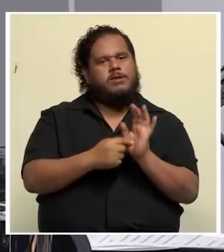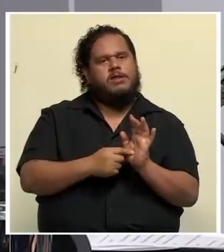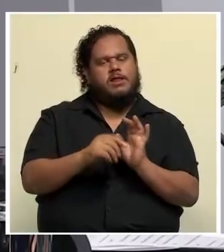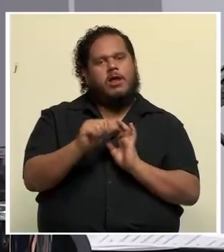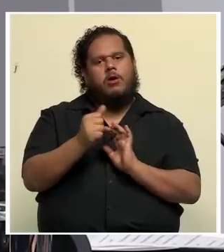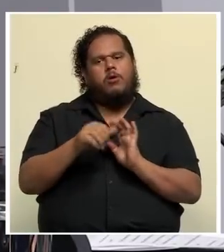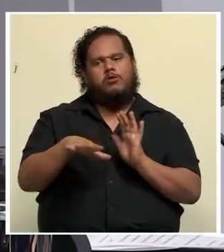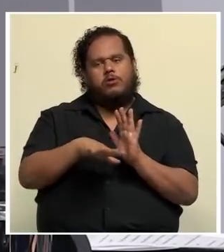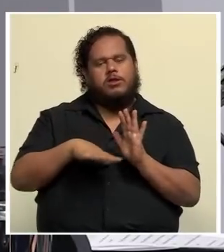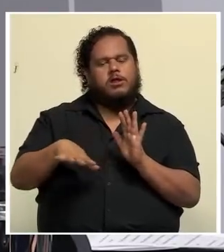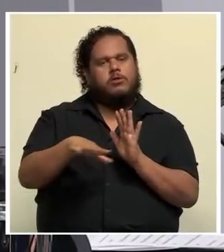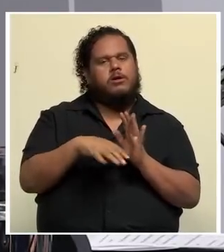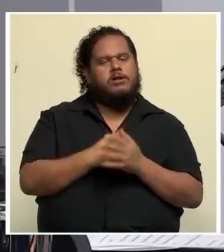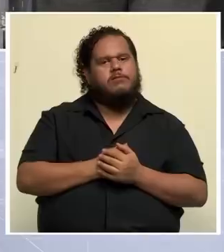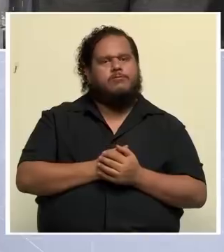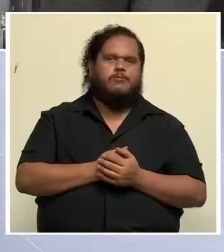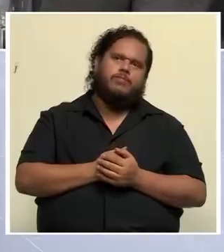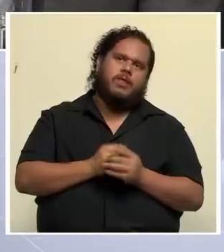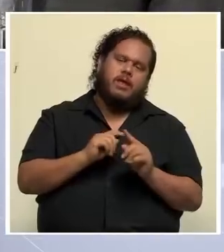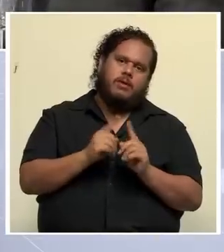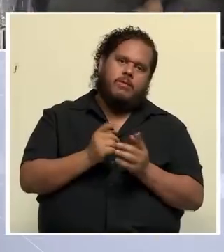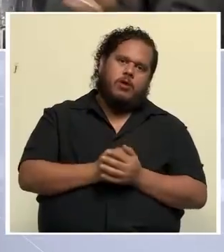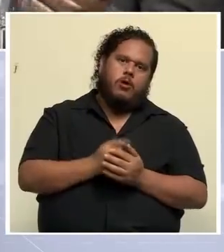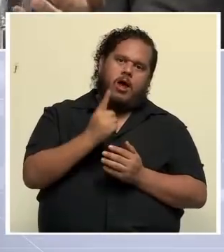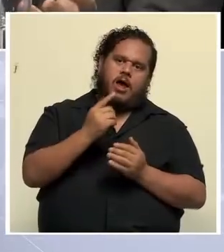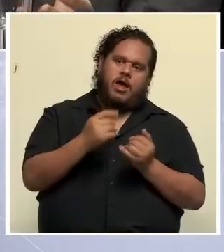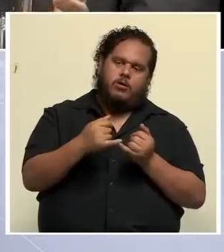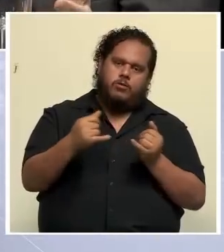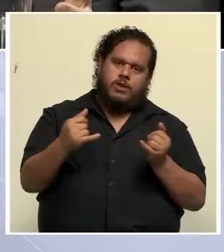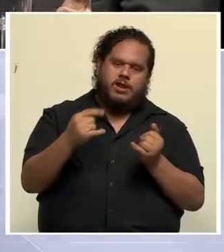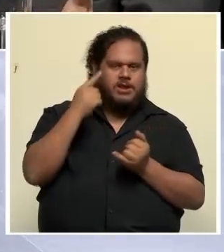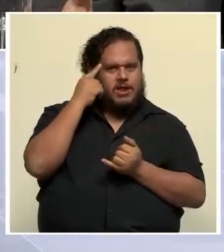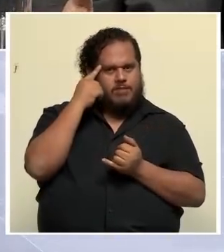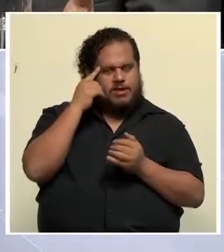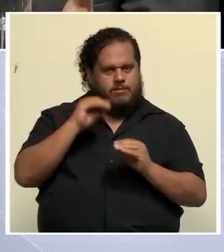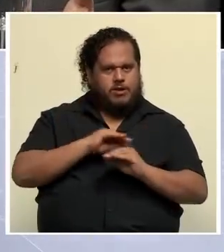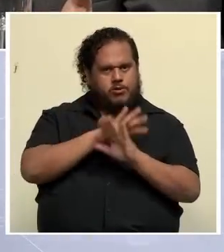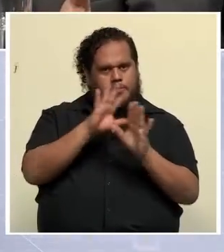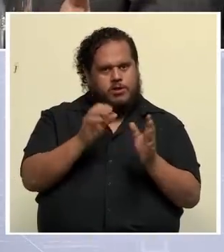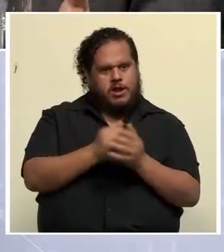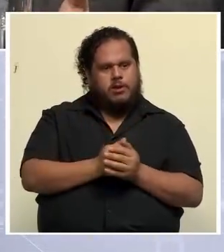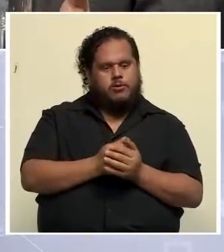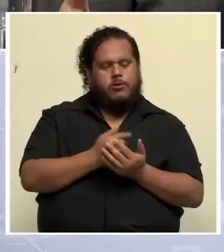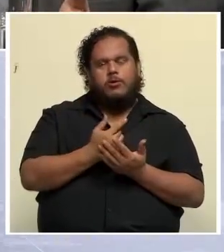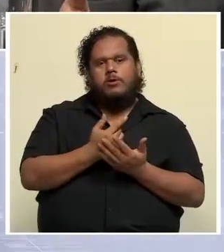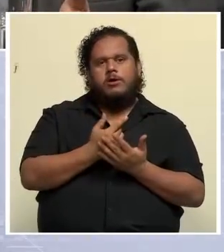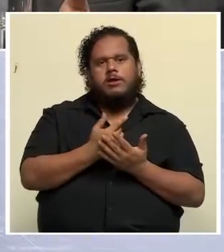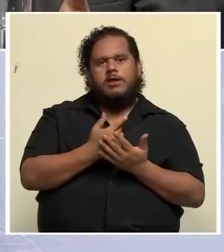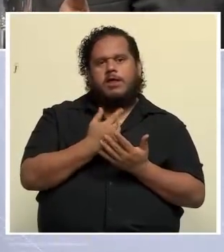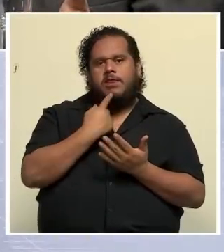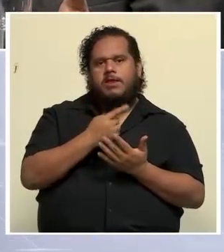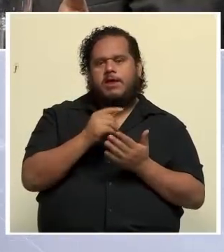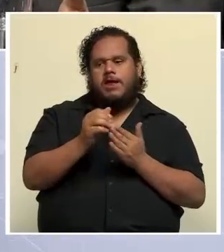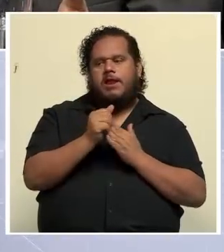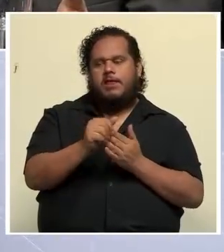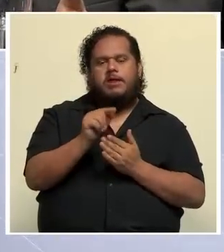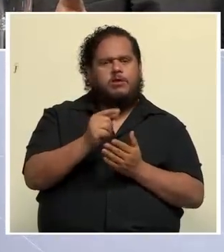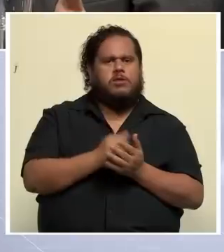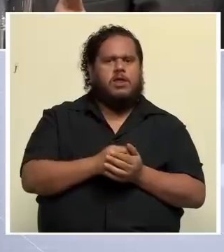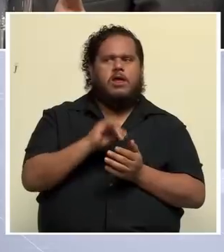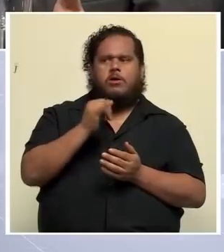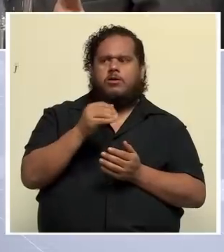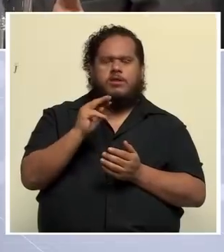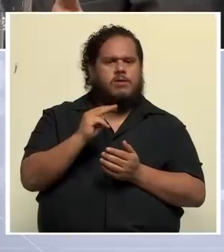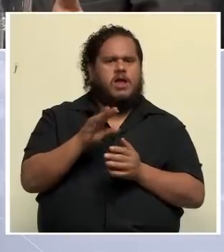otros sectores. Pero hay una línea de pensamiento, por supuesto, que se supone sí, claro. la dirige usted. Don José